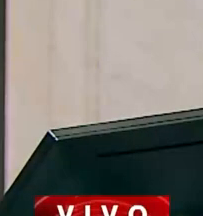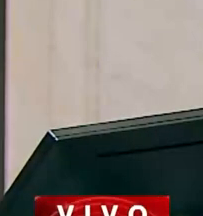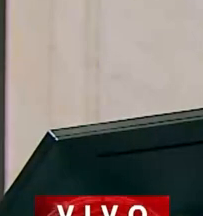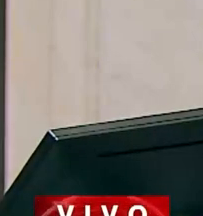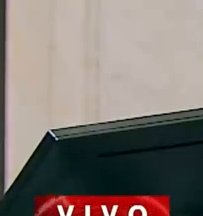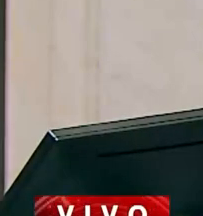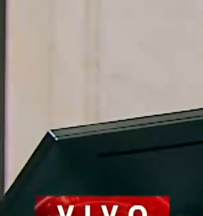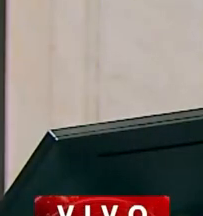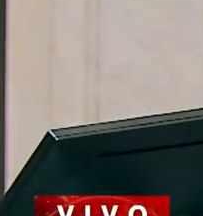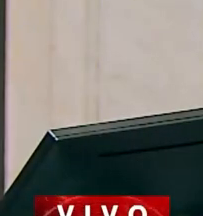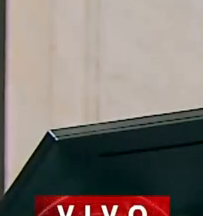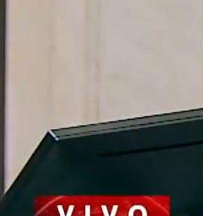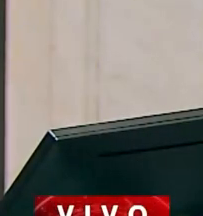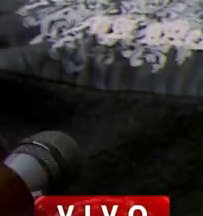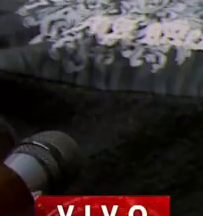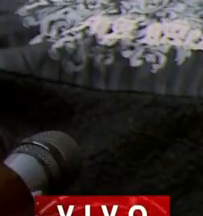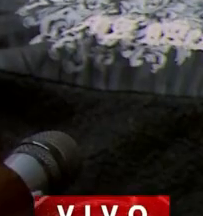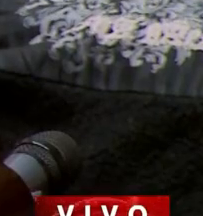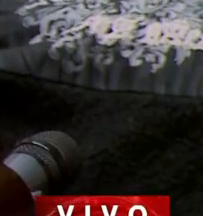Diputada Romina del Pla tiene la palabra.